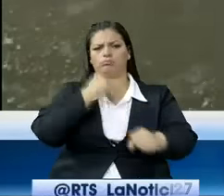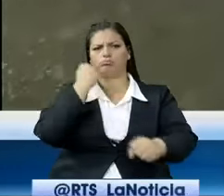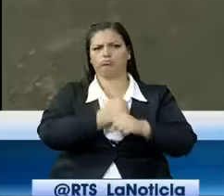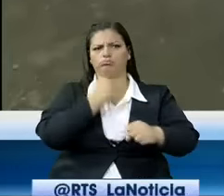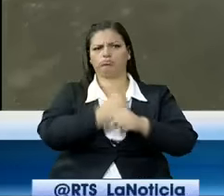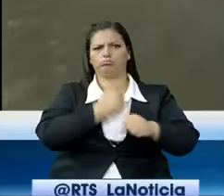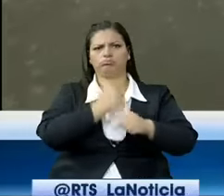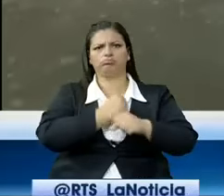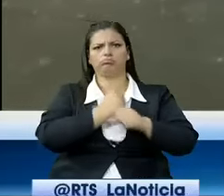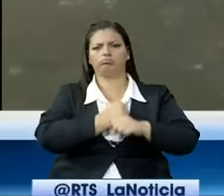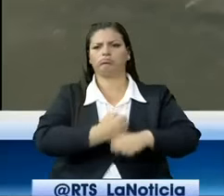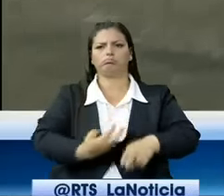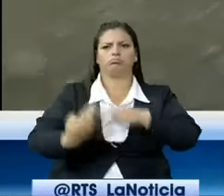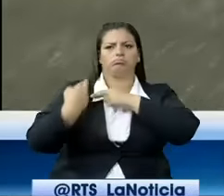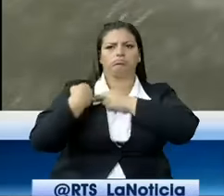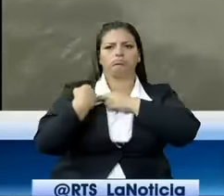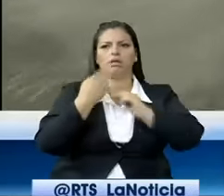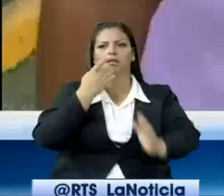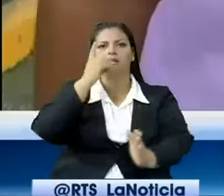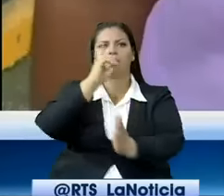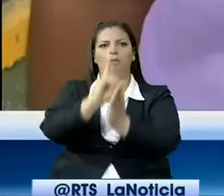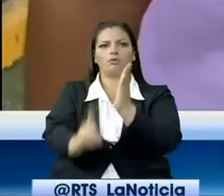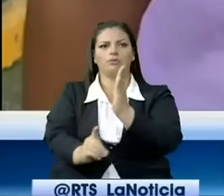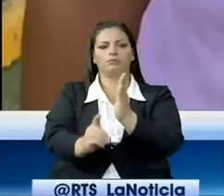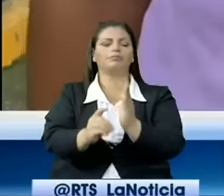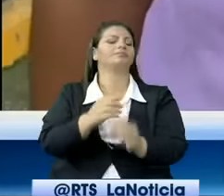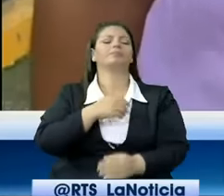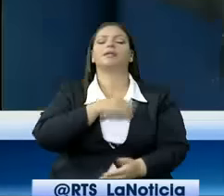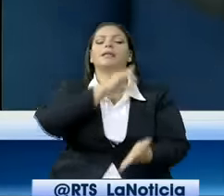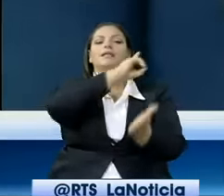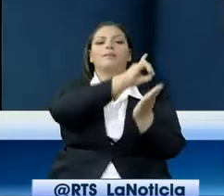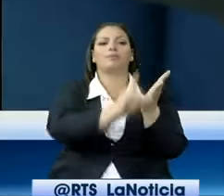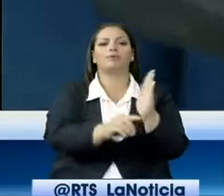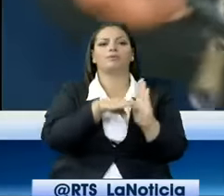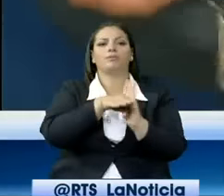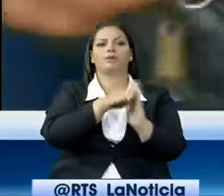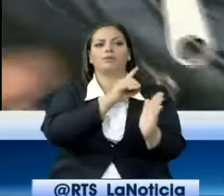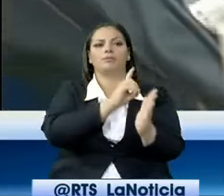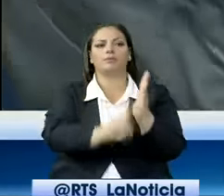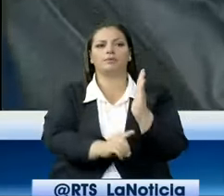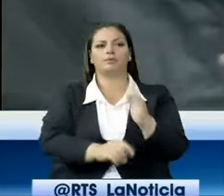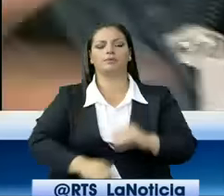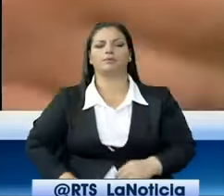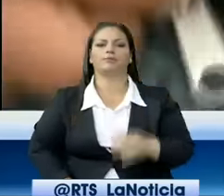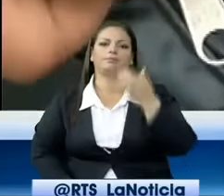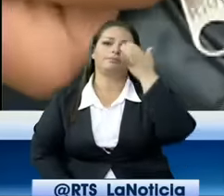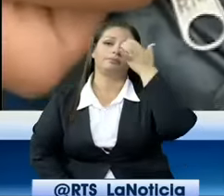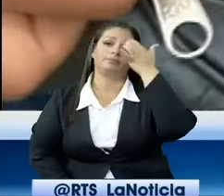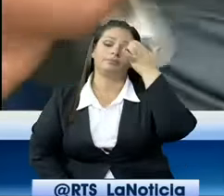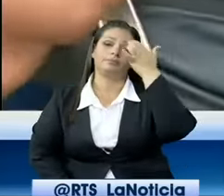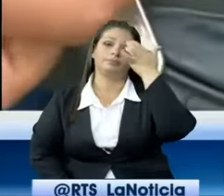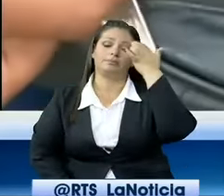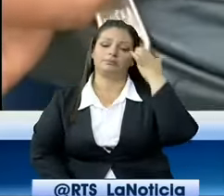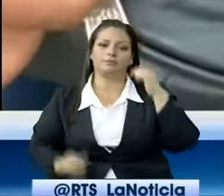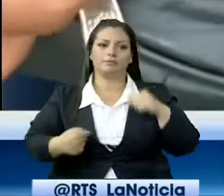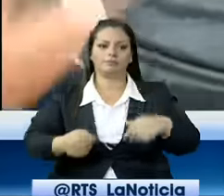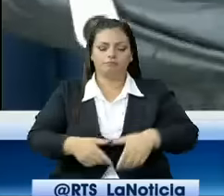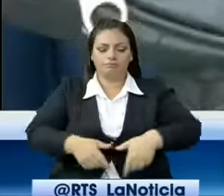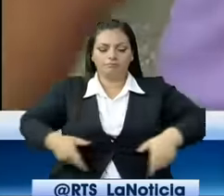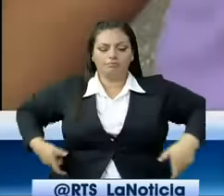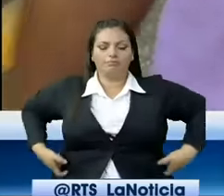este hecho no es novedad, indica la víctima. Aquí adentro sí, aquí no hay resguardo. Aquí no hay resguardo. Desde que se fueron los bancos que trabajaban